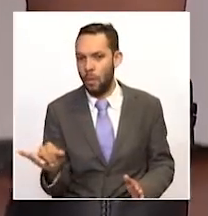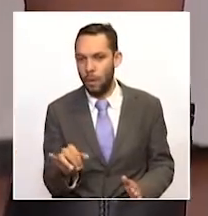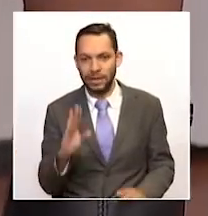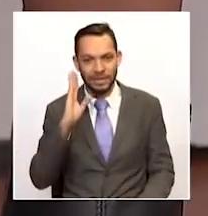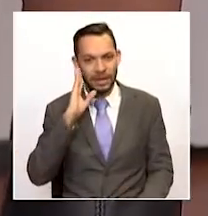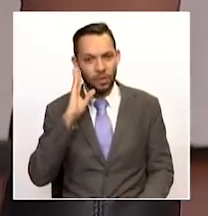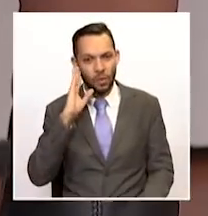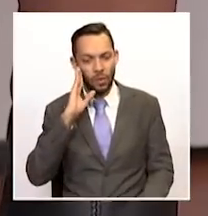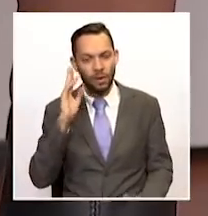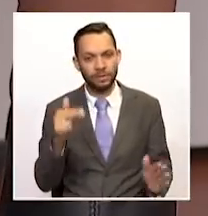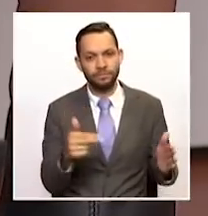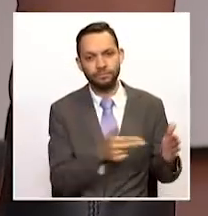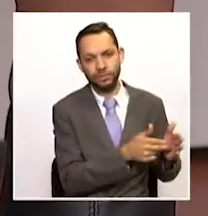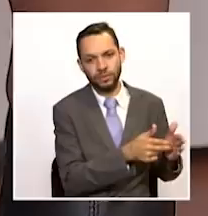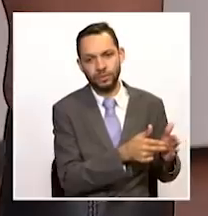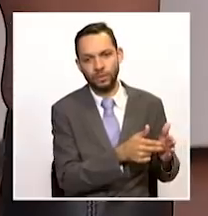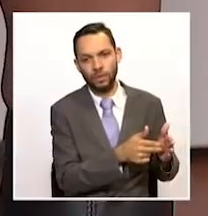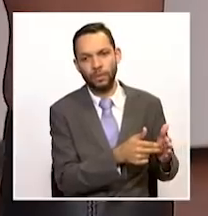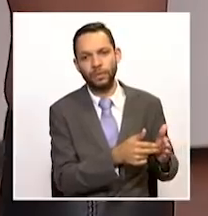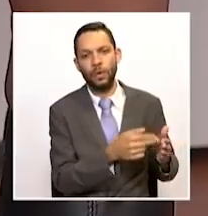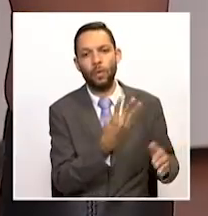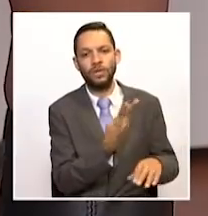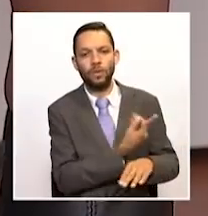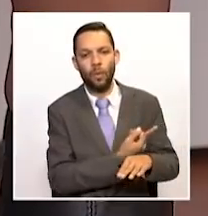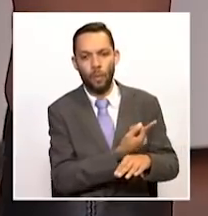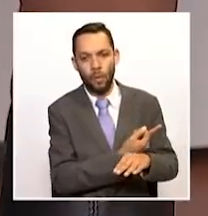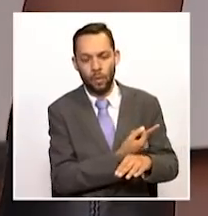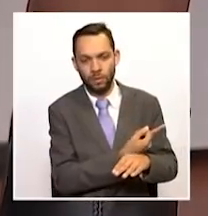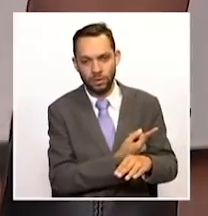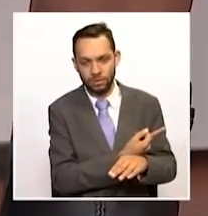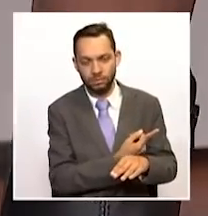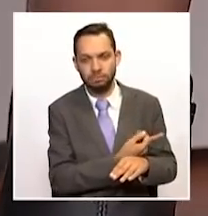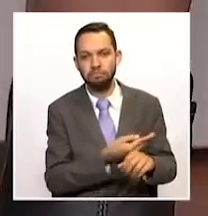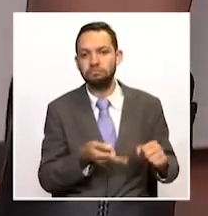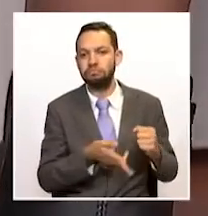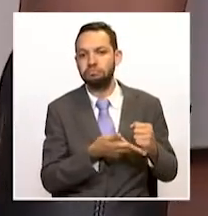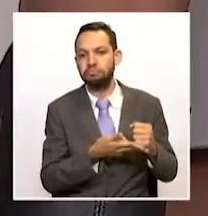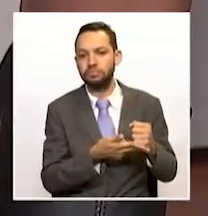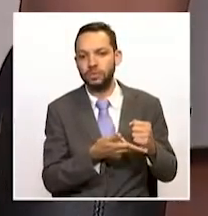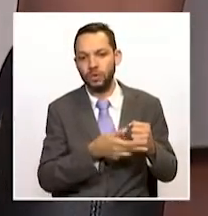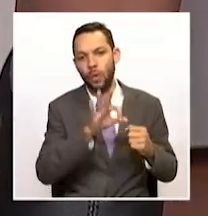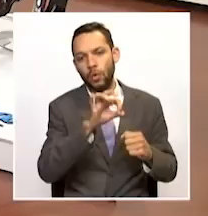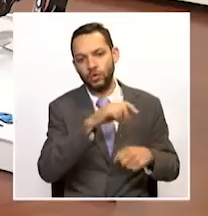cargo más o menos cuatro horas y media la carga ocho horas aproximadamente